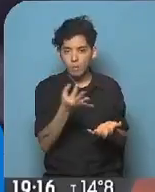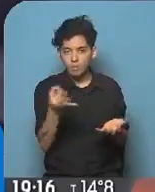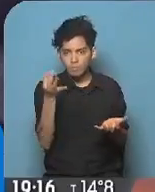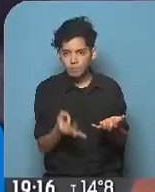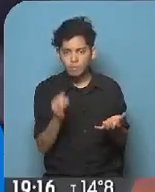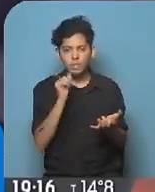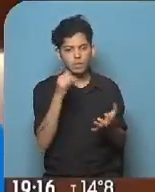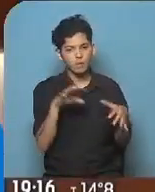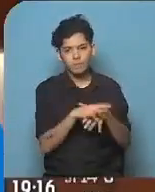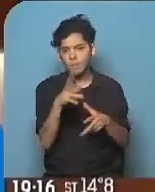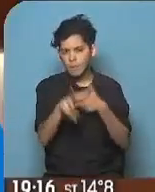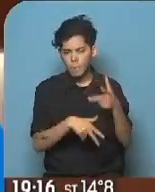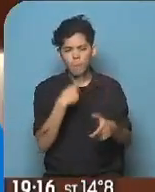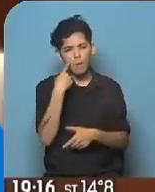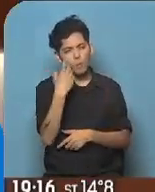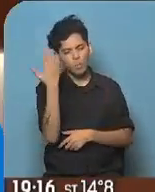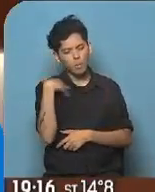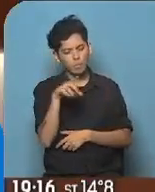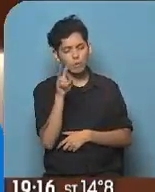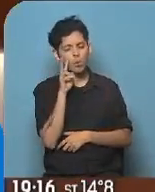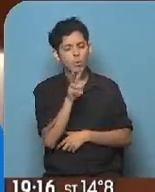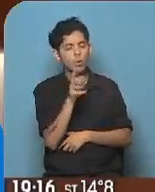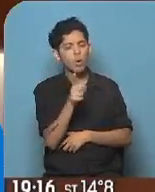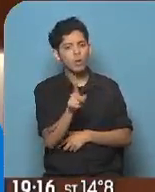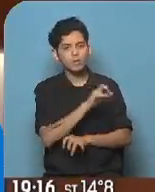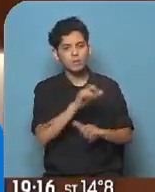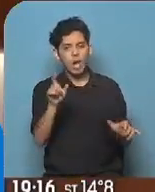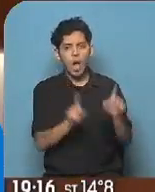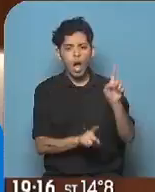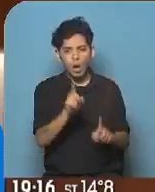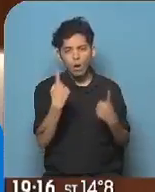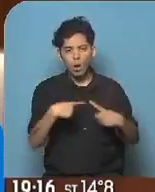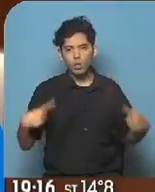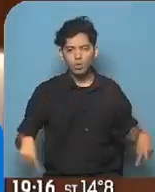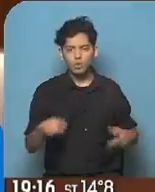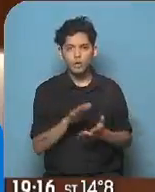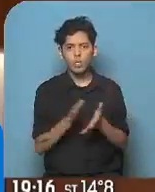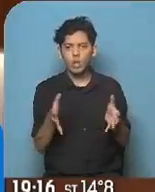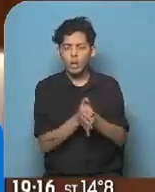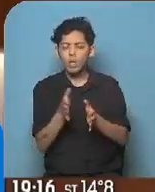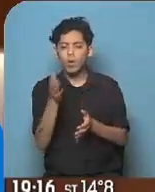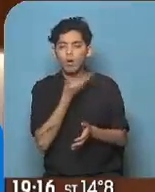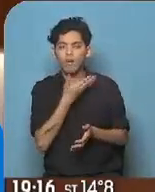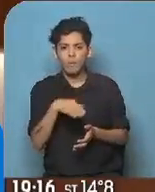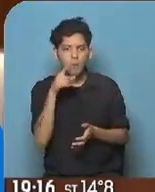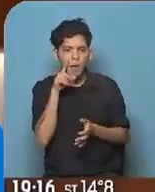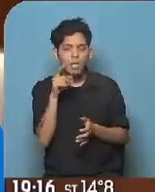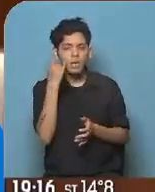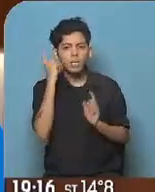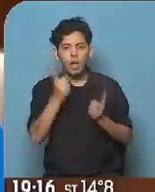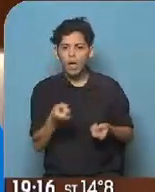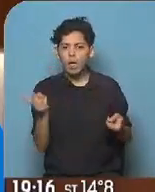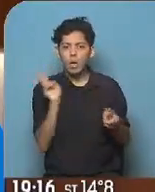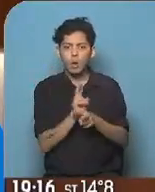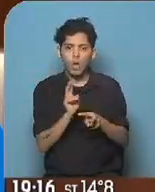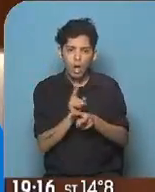bueno solo que ya lo hemos visto cuando cuando se anunciaron algunos de los elementos de acuerdo con el fondo que tenía que ver con contención